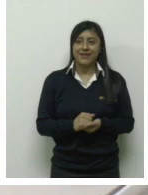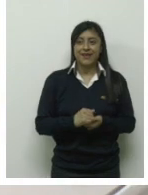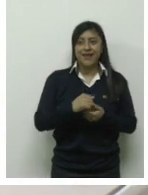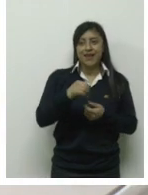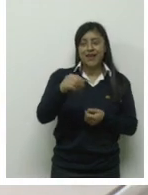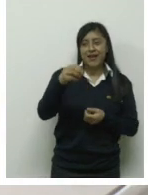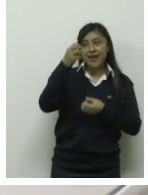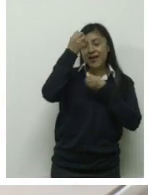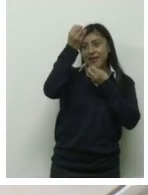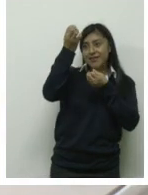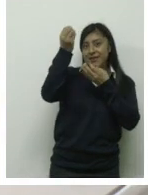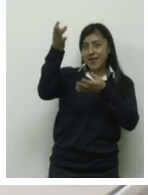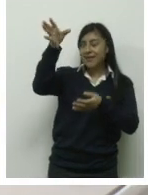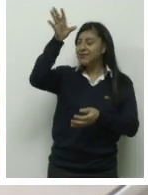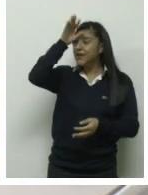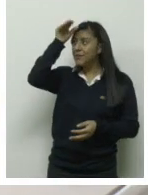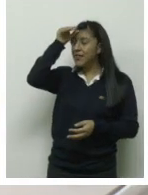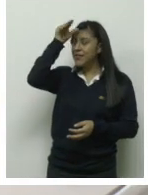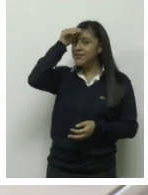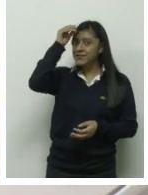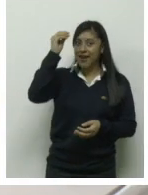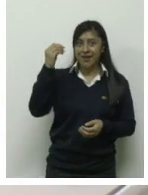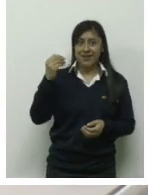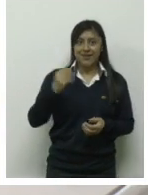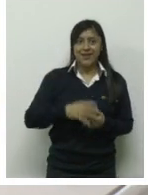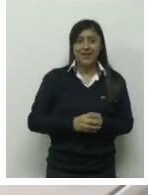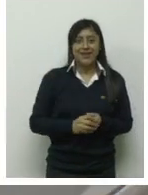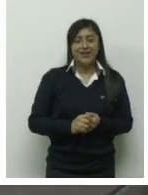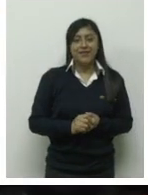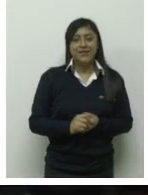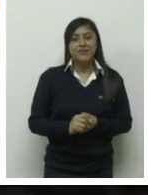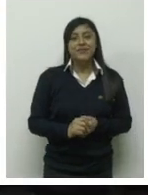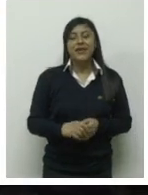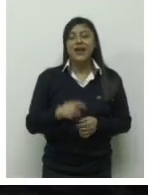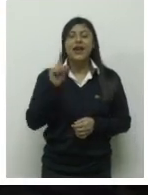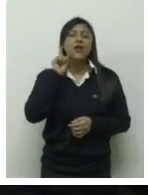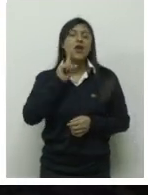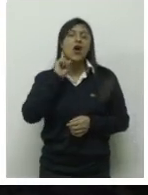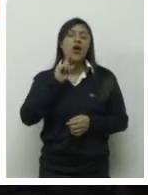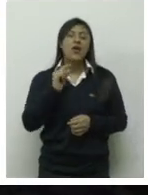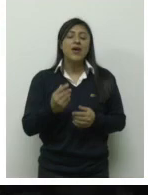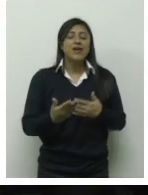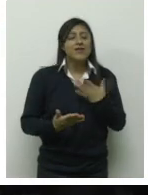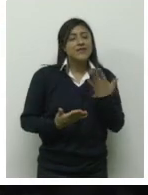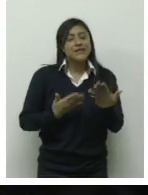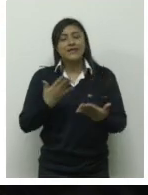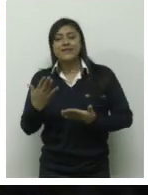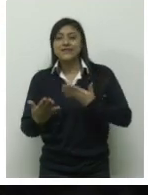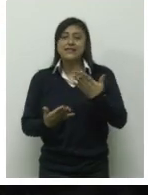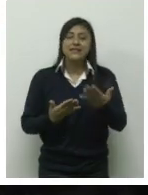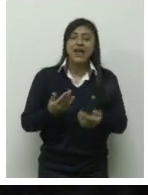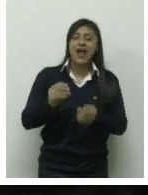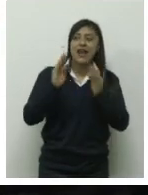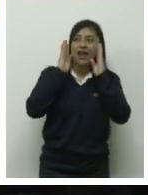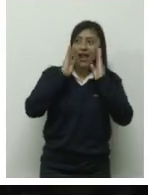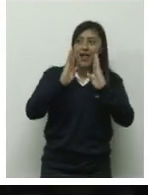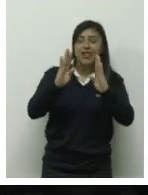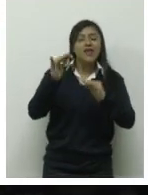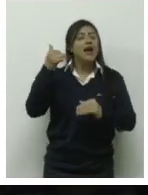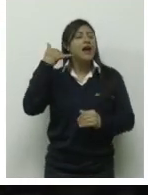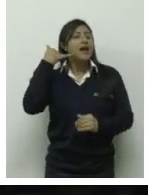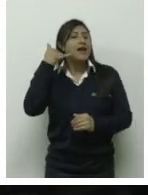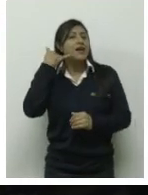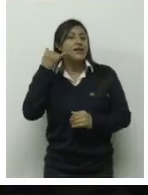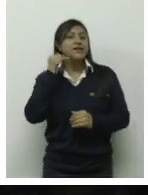y enseñanza, porque RENAP me ha dejado mucha enseñanza. El joven, quien amablemente atiende cada llamada que ingresa